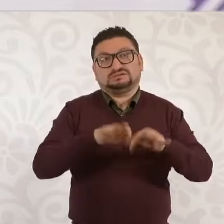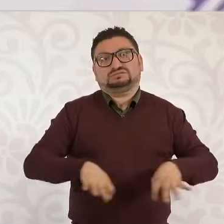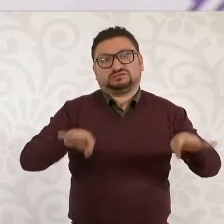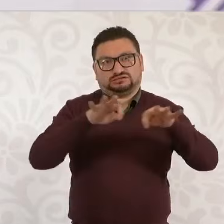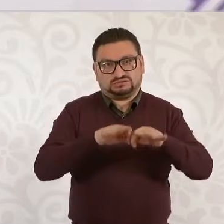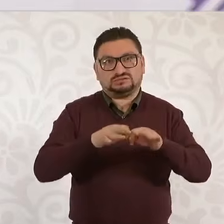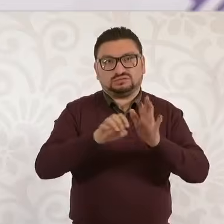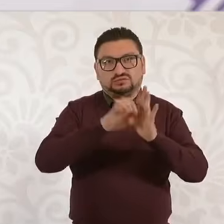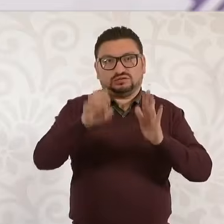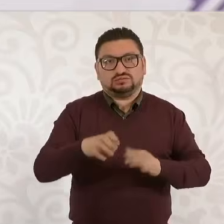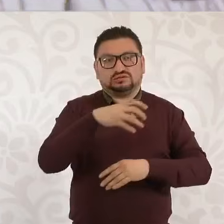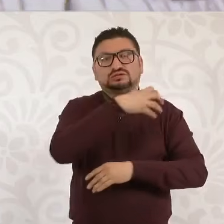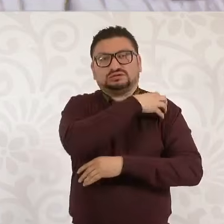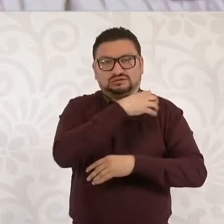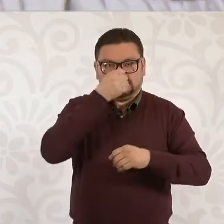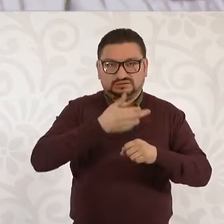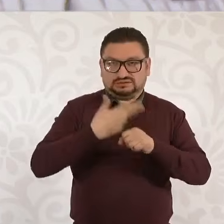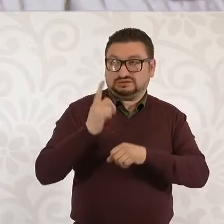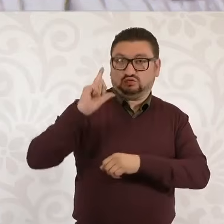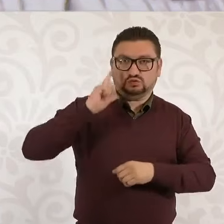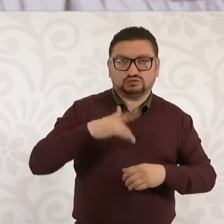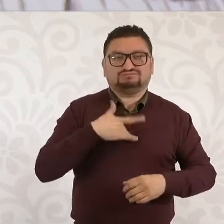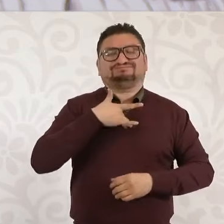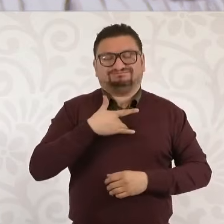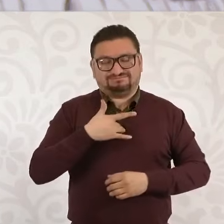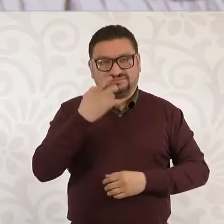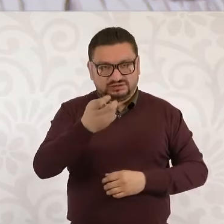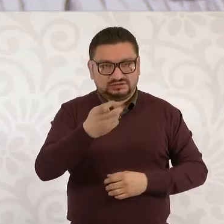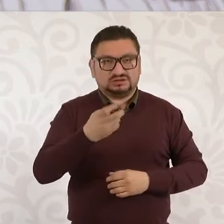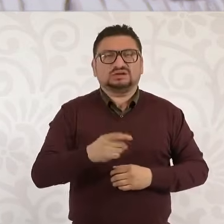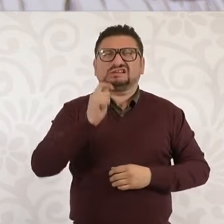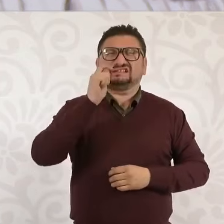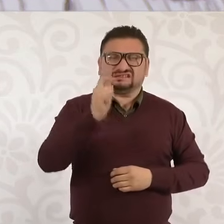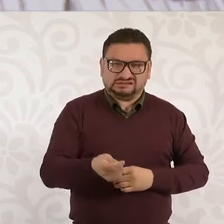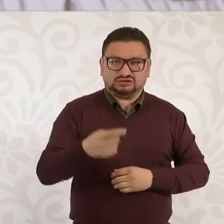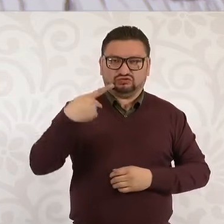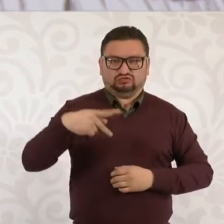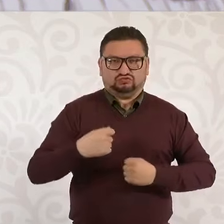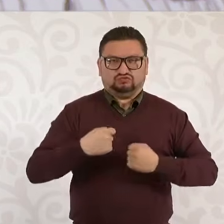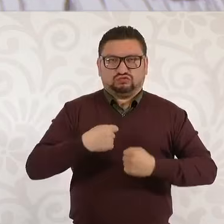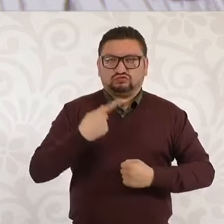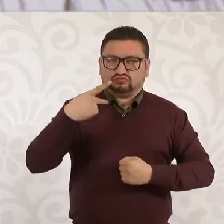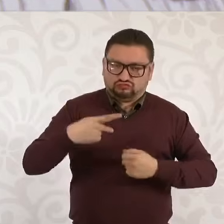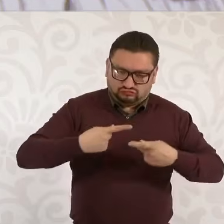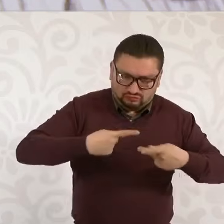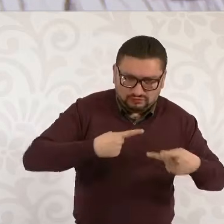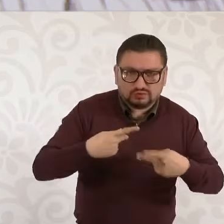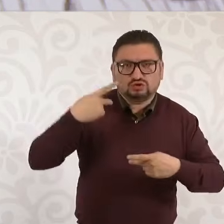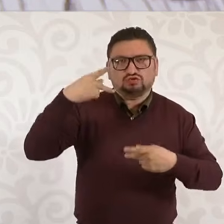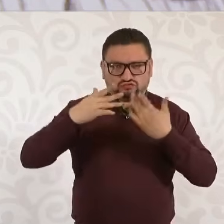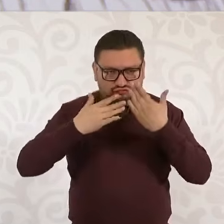la participación del general secretario el lunes. Y eso habla pues de su fortaleza, de su preparación, de